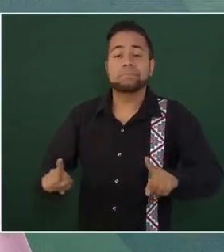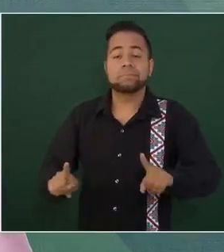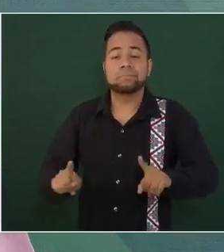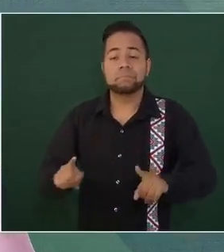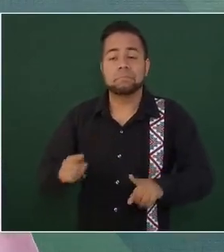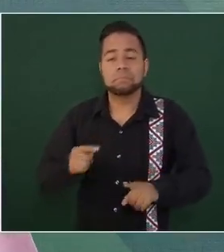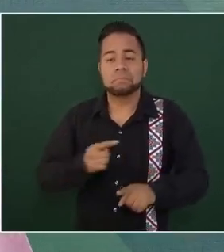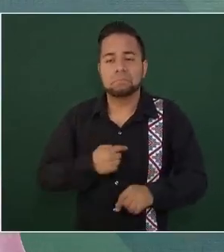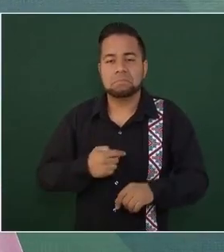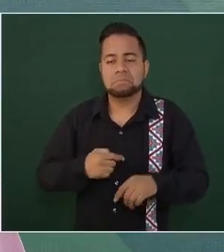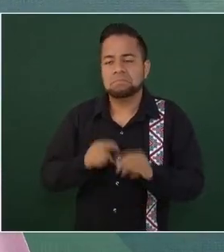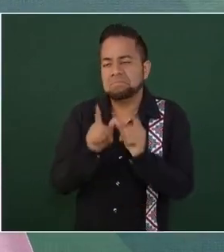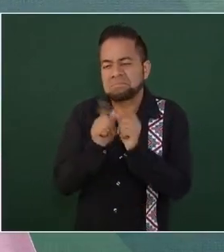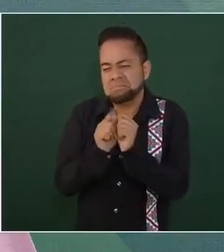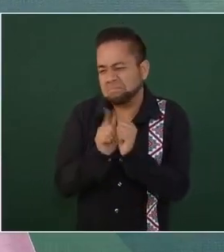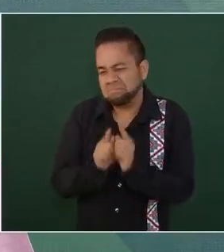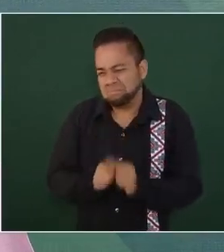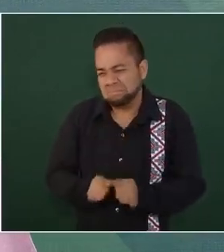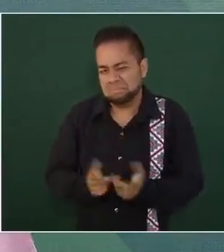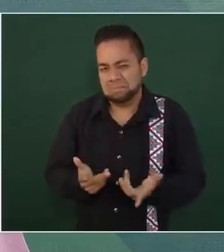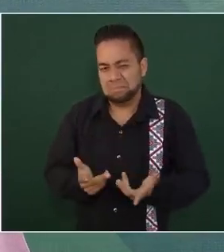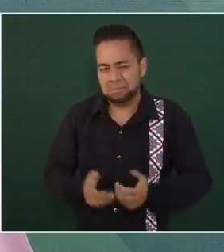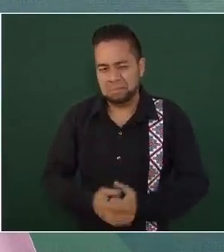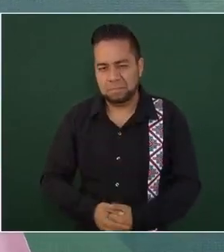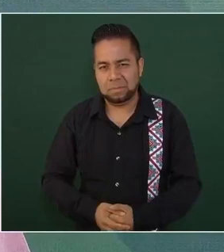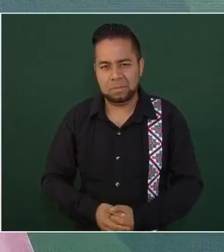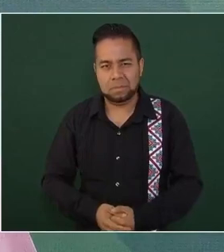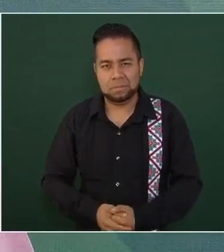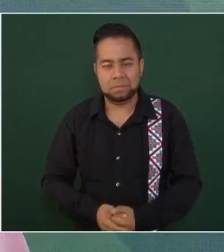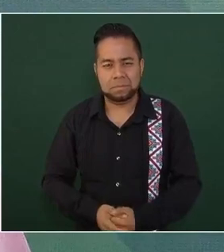simplifique mucho o que